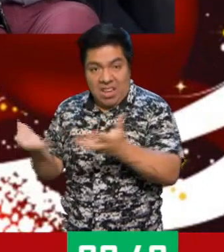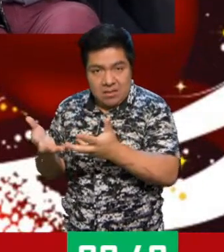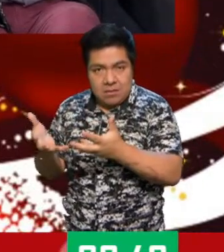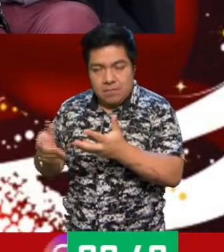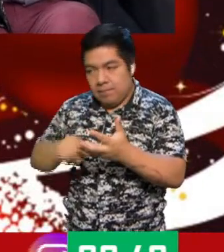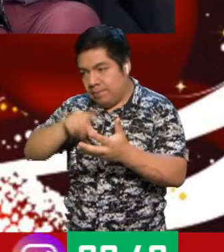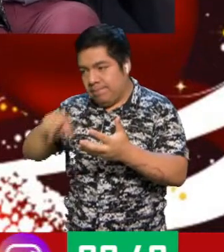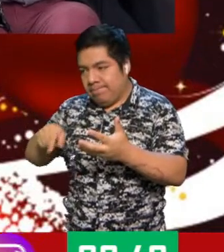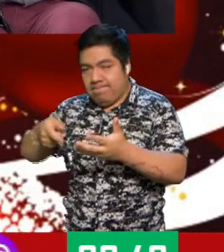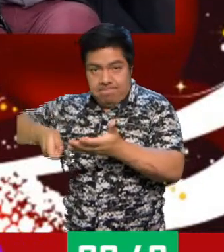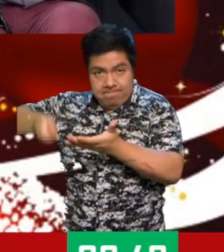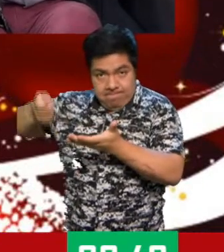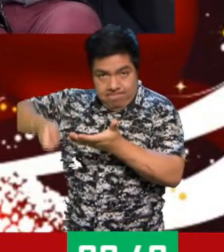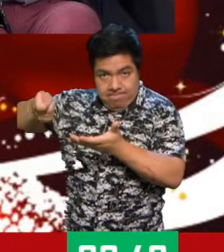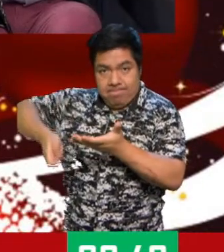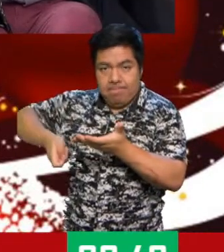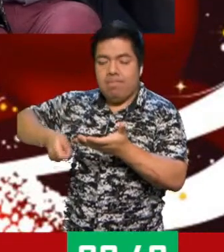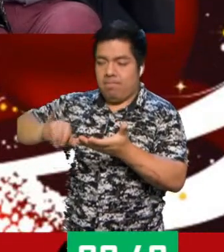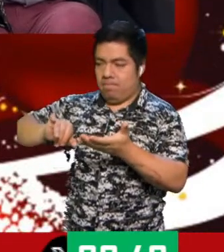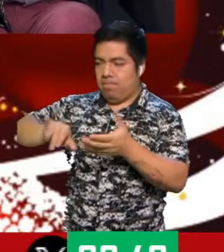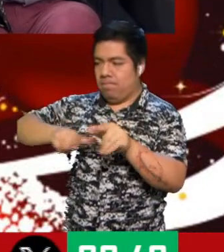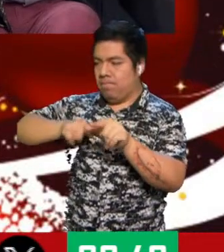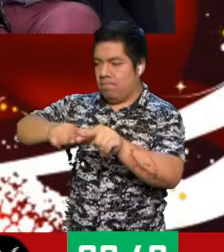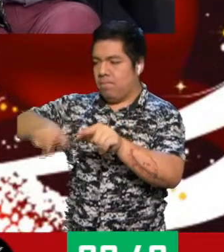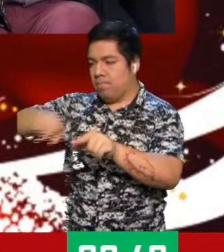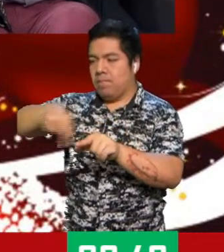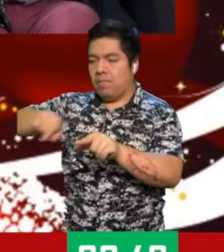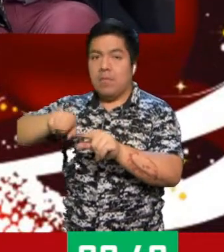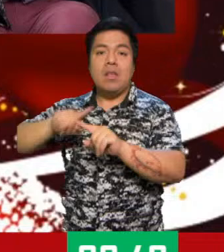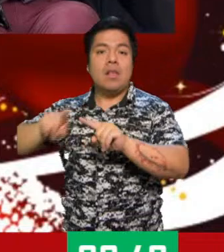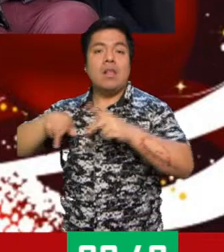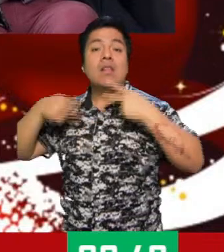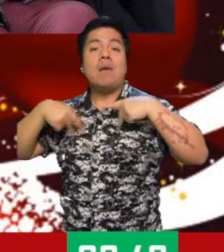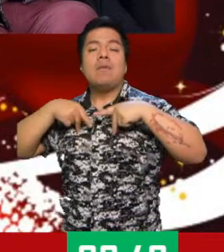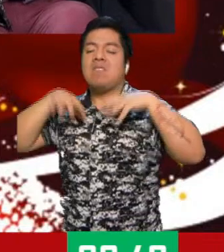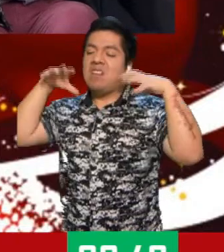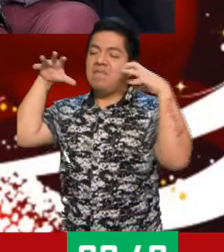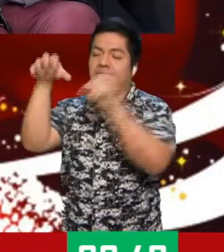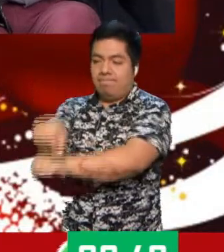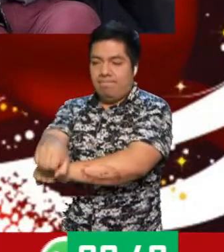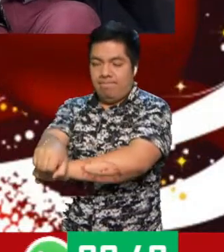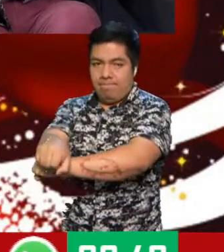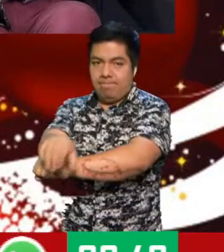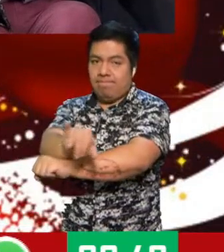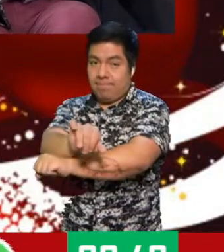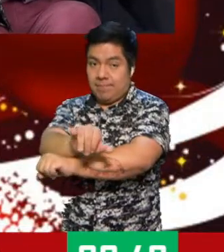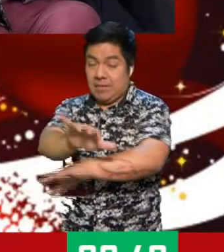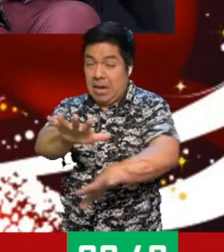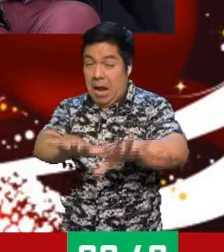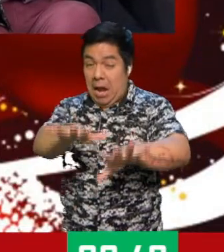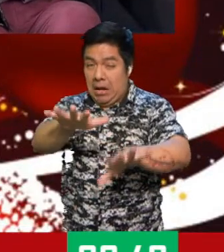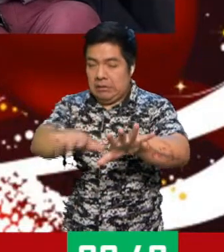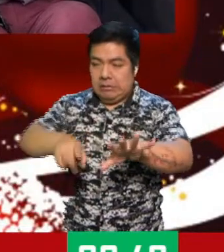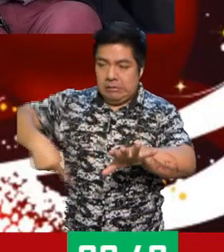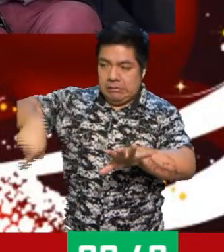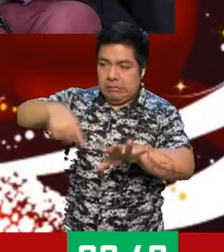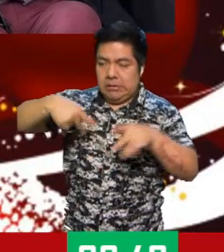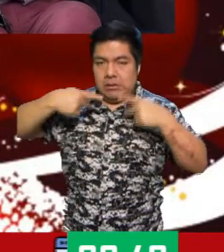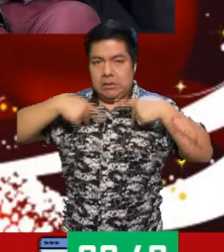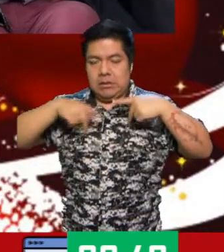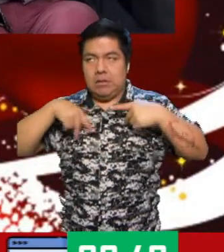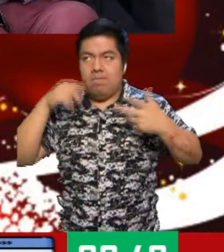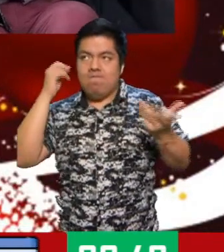llevar adelante la captura de estos personajes que en muchas ocasiones no